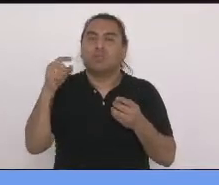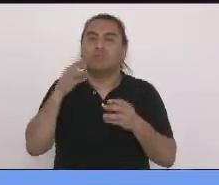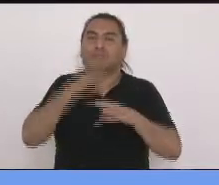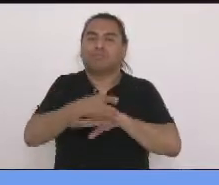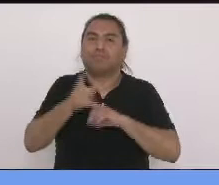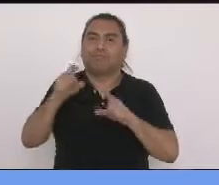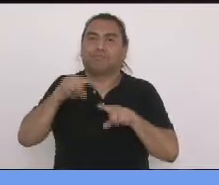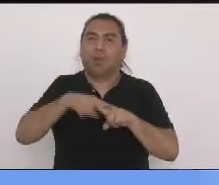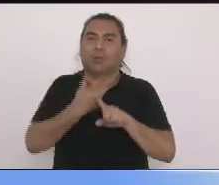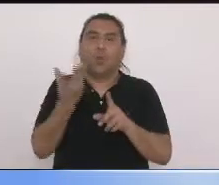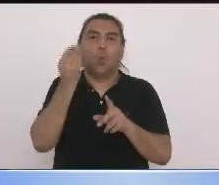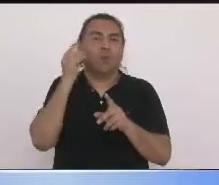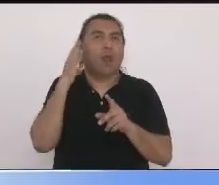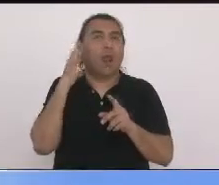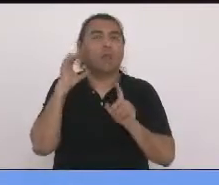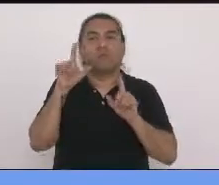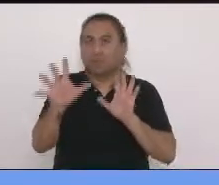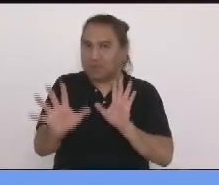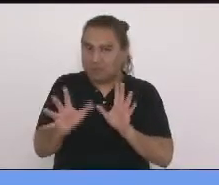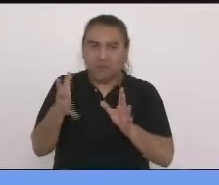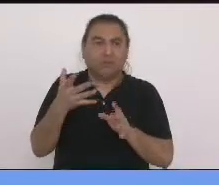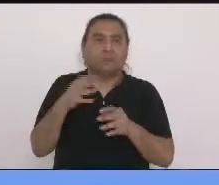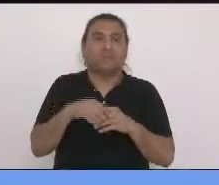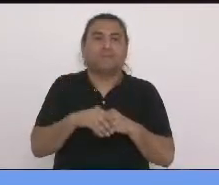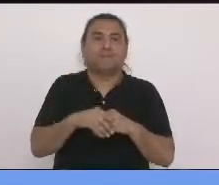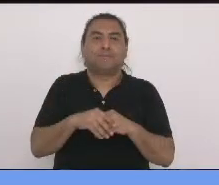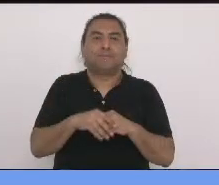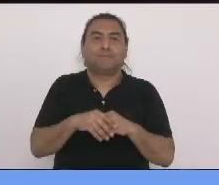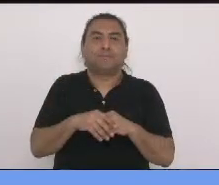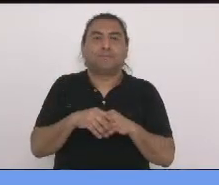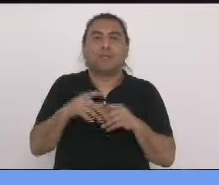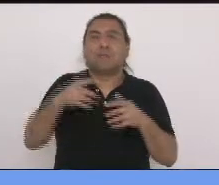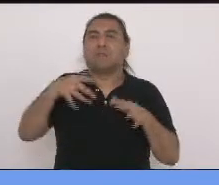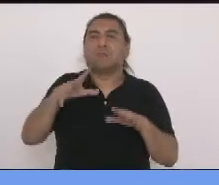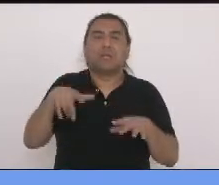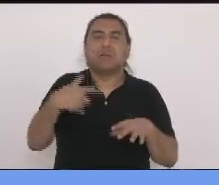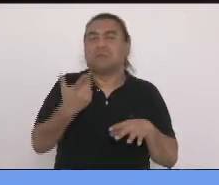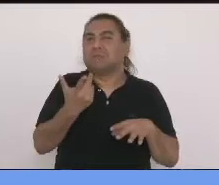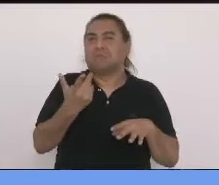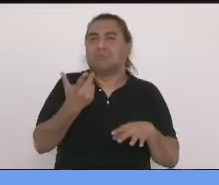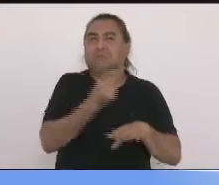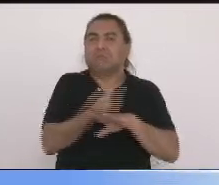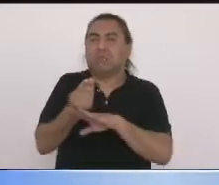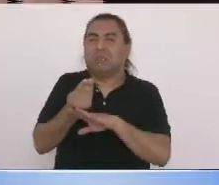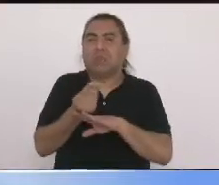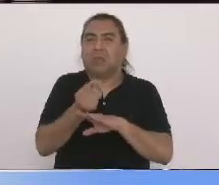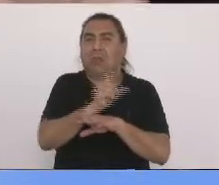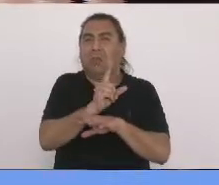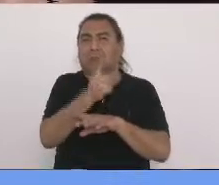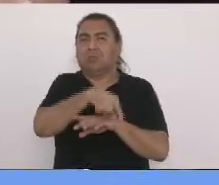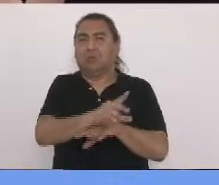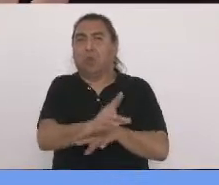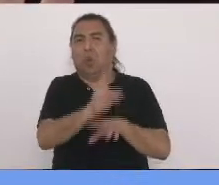escuché cosas como esta no deben ser los legisladores porque los legisladores están ocupados antes hermo